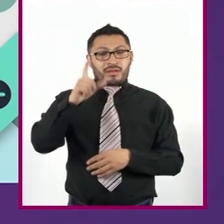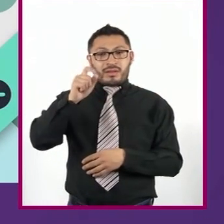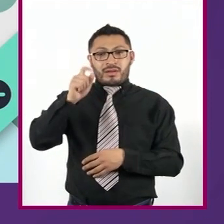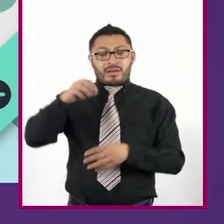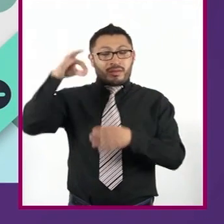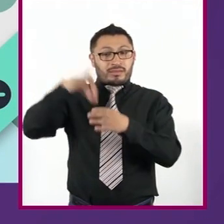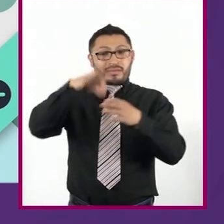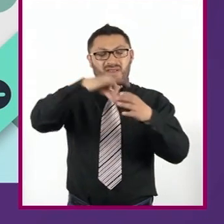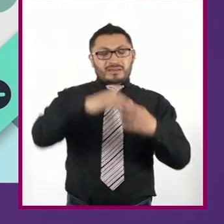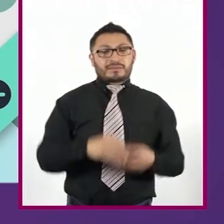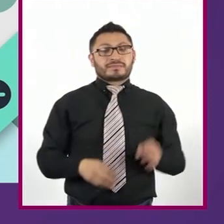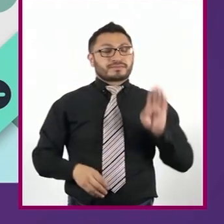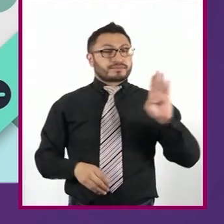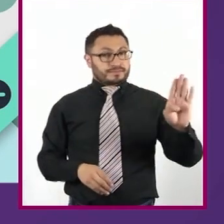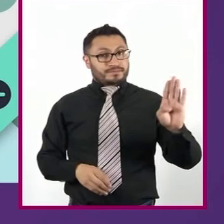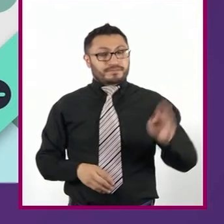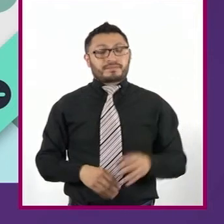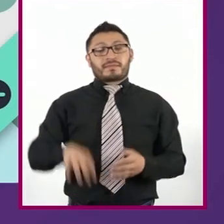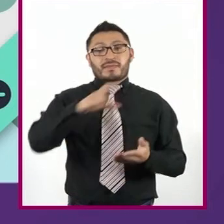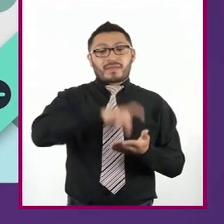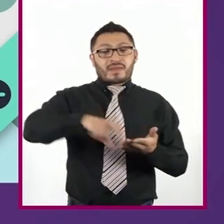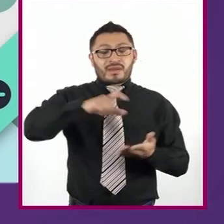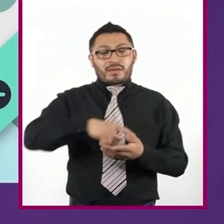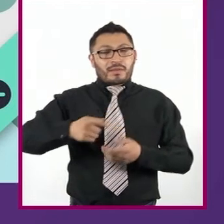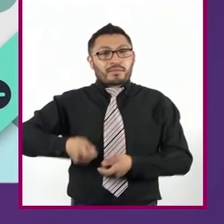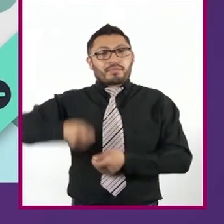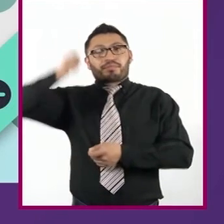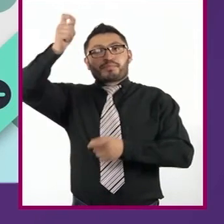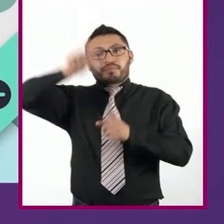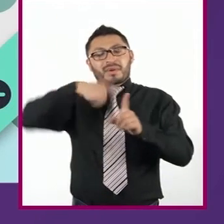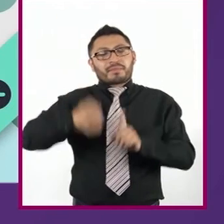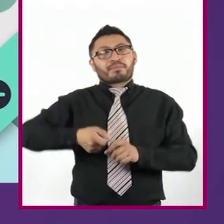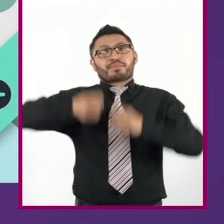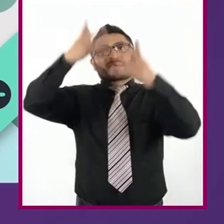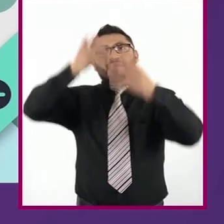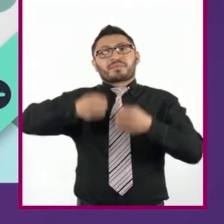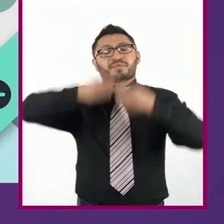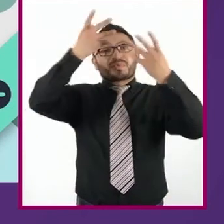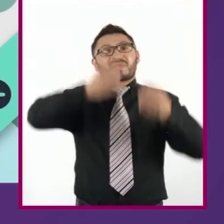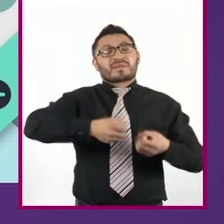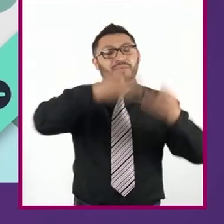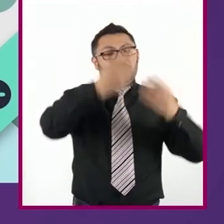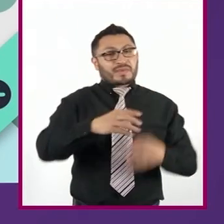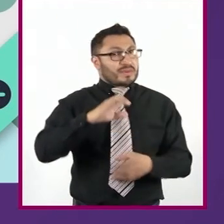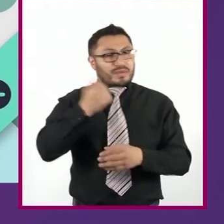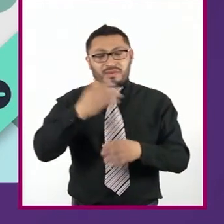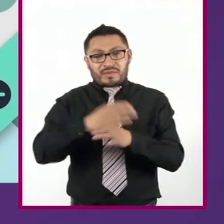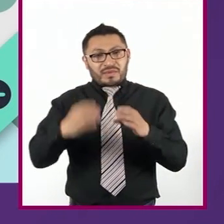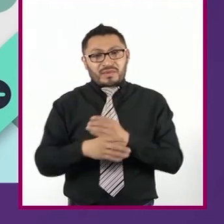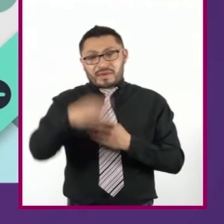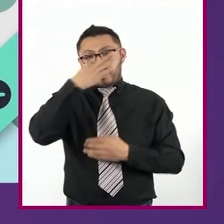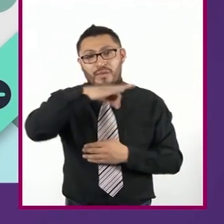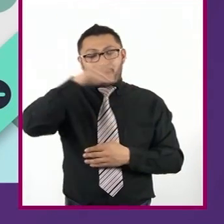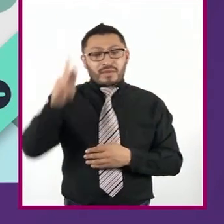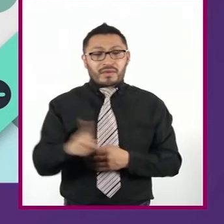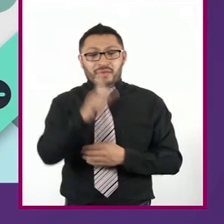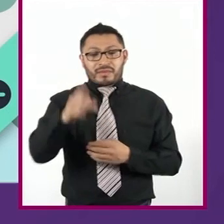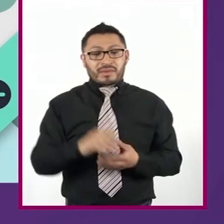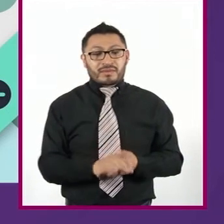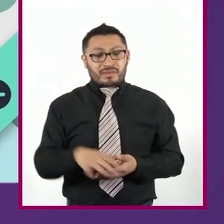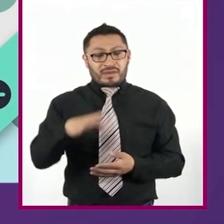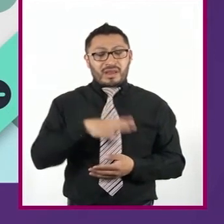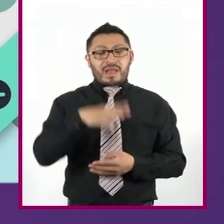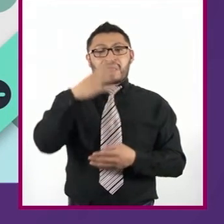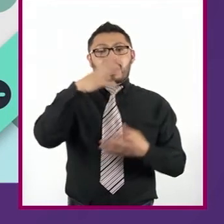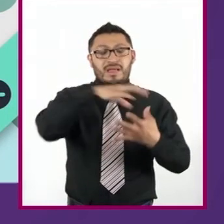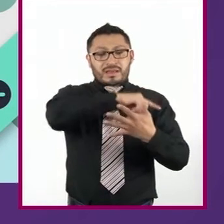votos. Inciso B, comprar pirotecnia y otros elementos para la fiesta del pueblo. Contó con una